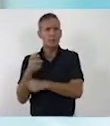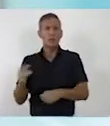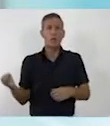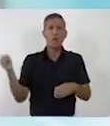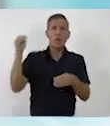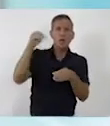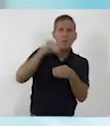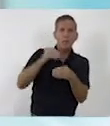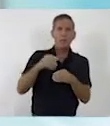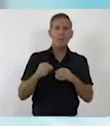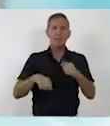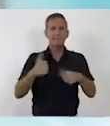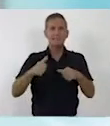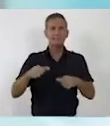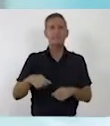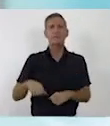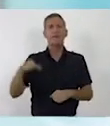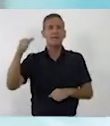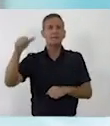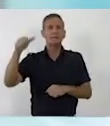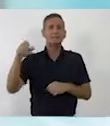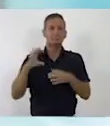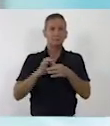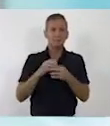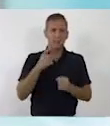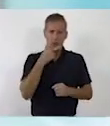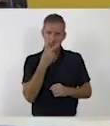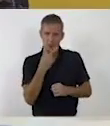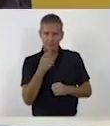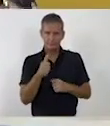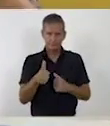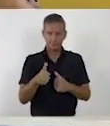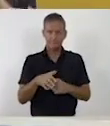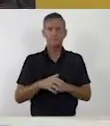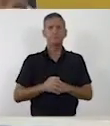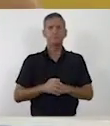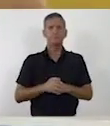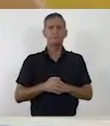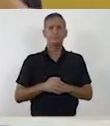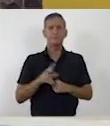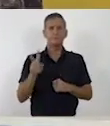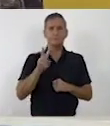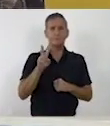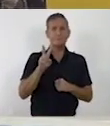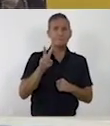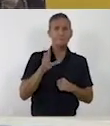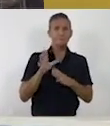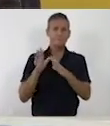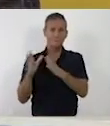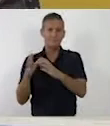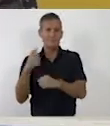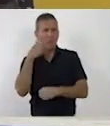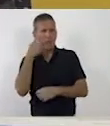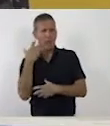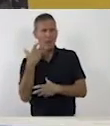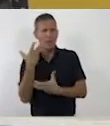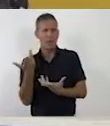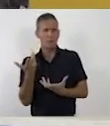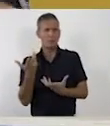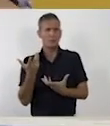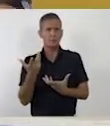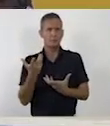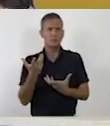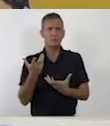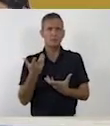contenidos de química de 10º grado y ahí lo van a tener. Bien, vamos entonces al segundo momento del encuentro. Ahora sí es